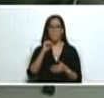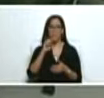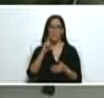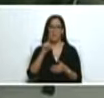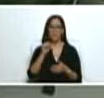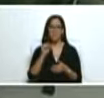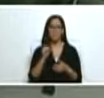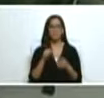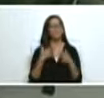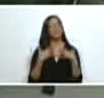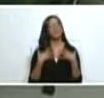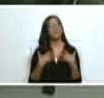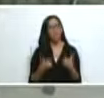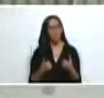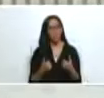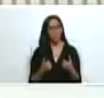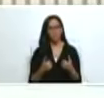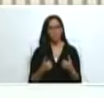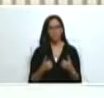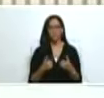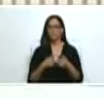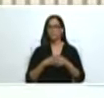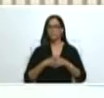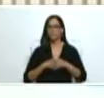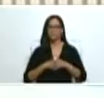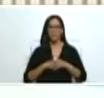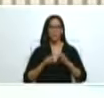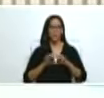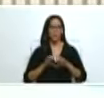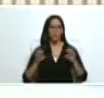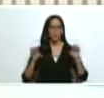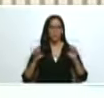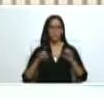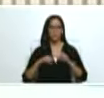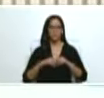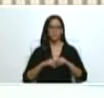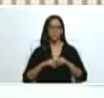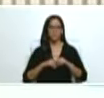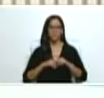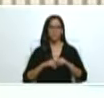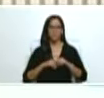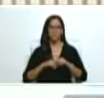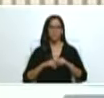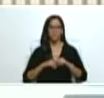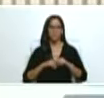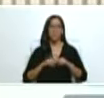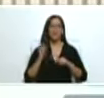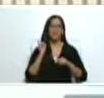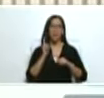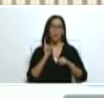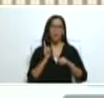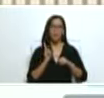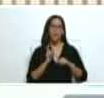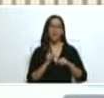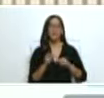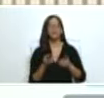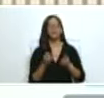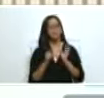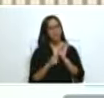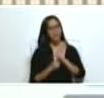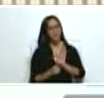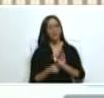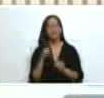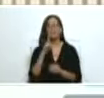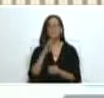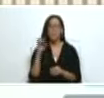de salud y de educación, que nos deben llevar al 100% de recuperación de todas